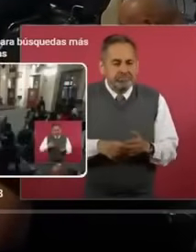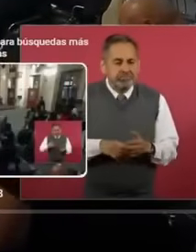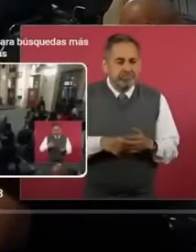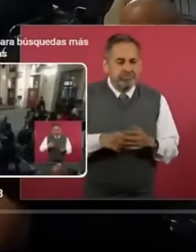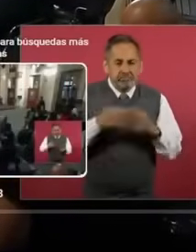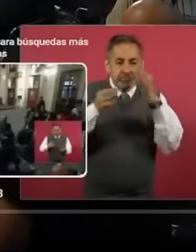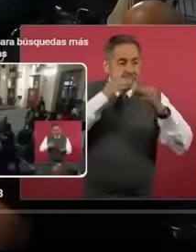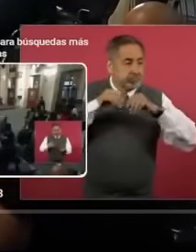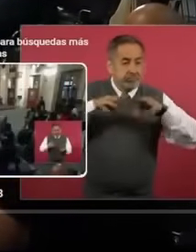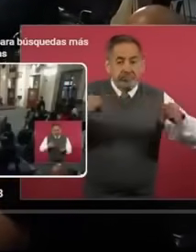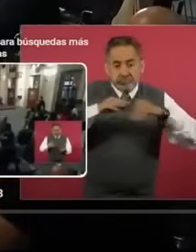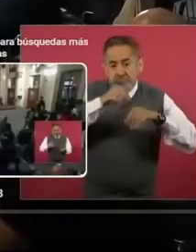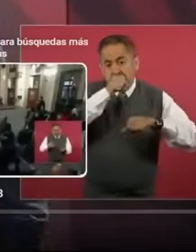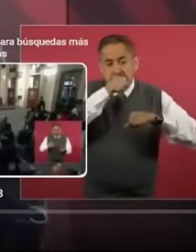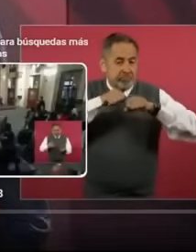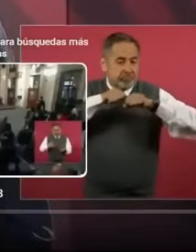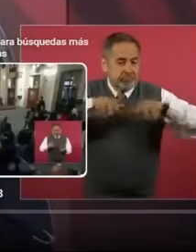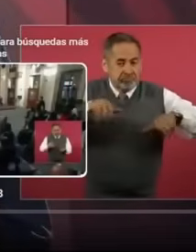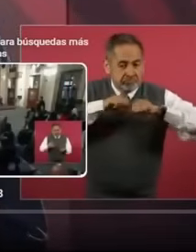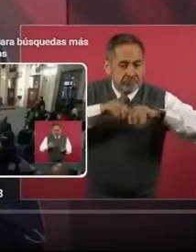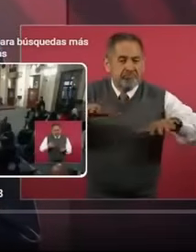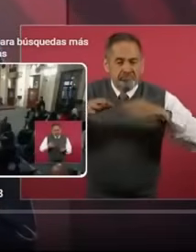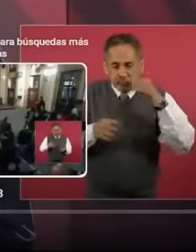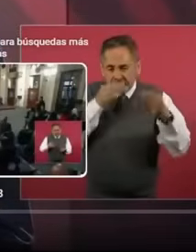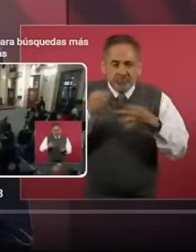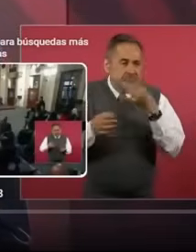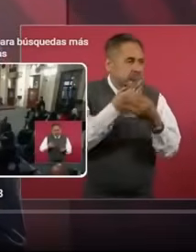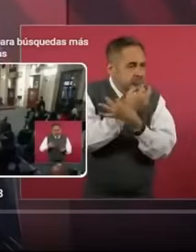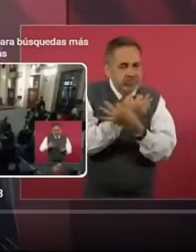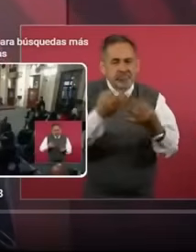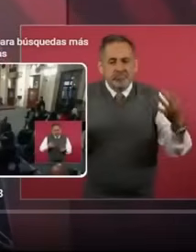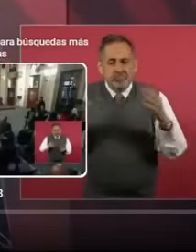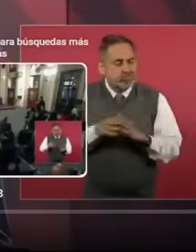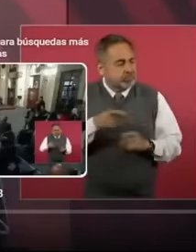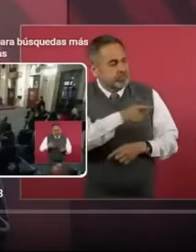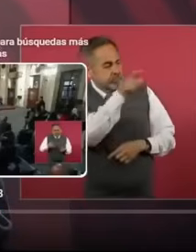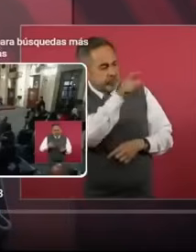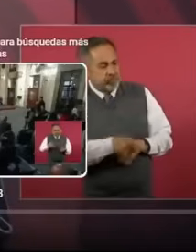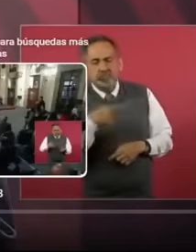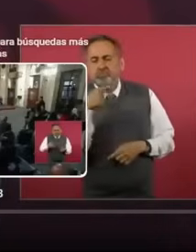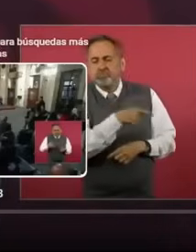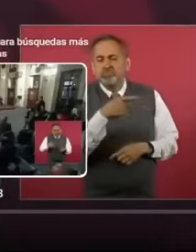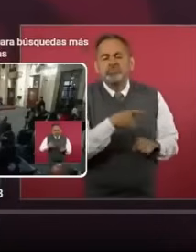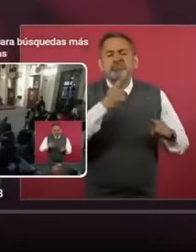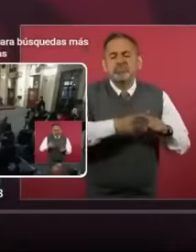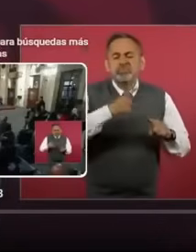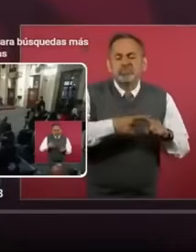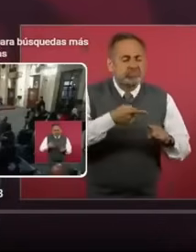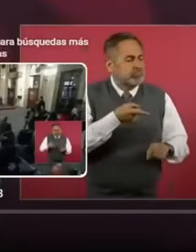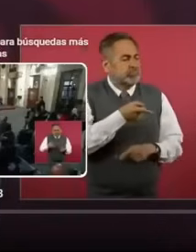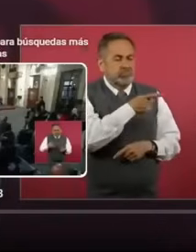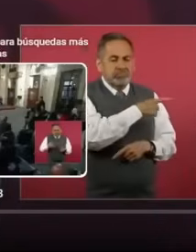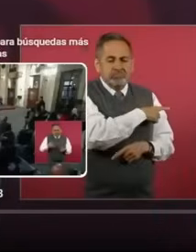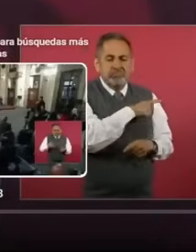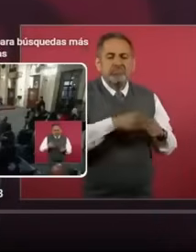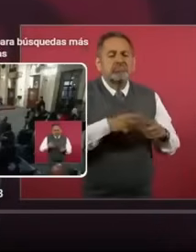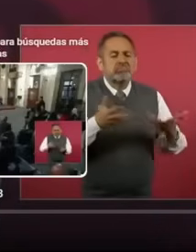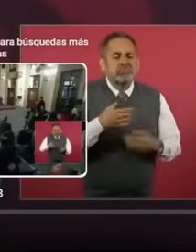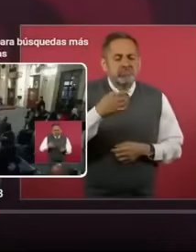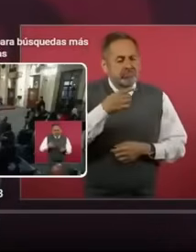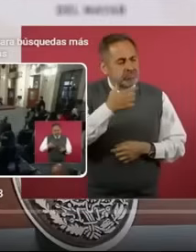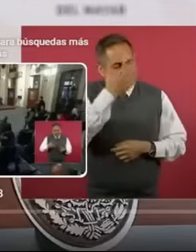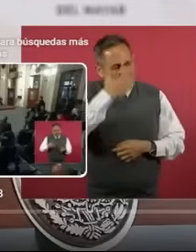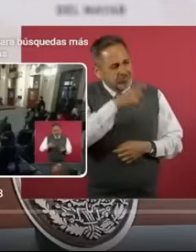cuatro paredes y un pizarrón, y se acabó, mientras reinaron los colegios que tenían aire